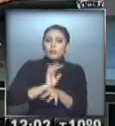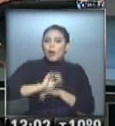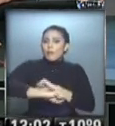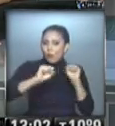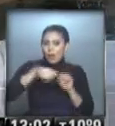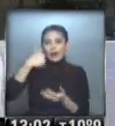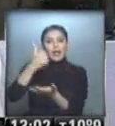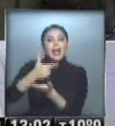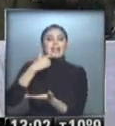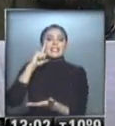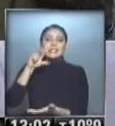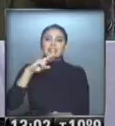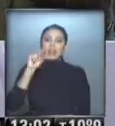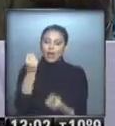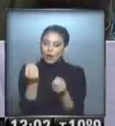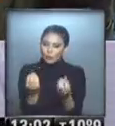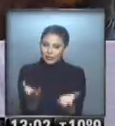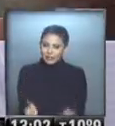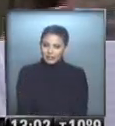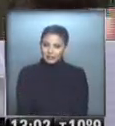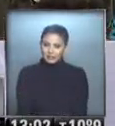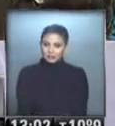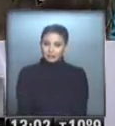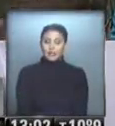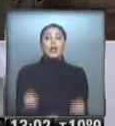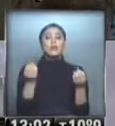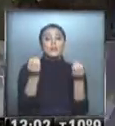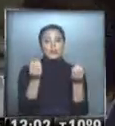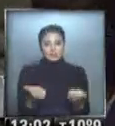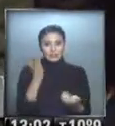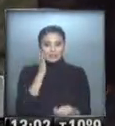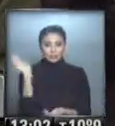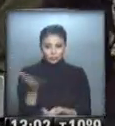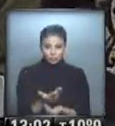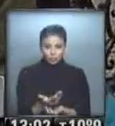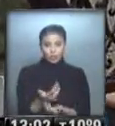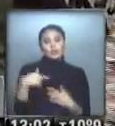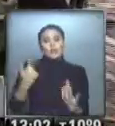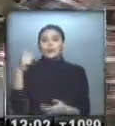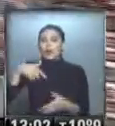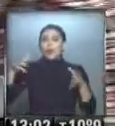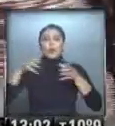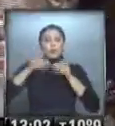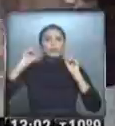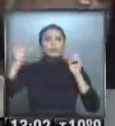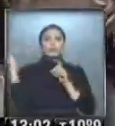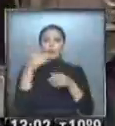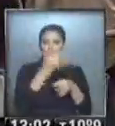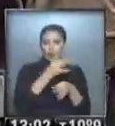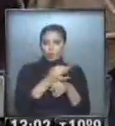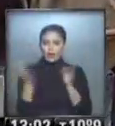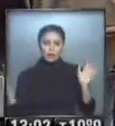desde el lugar. La saludamos, Silvia, ¿cómo estás? ¿Qué tal? Muy buenas tardes para todos. Por eso la comunidad educativa del Mariano Acosta se